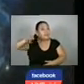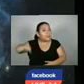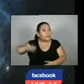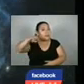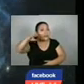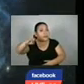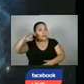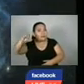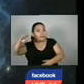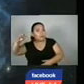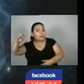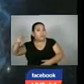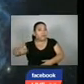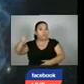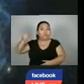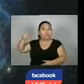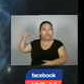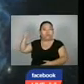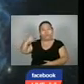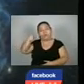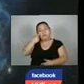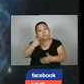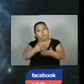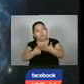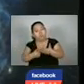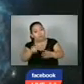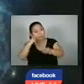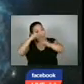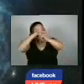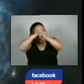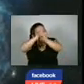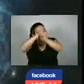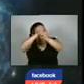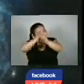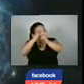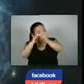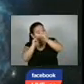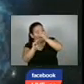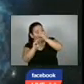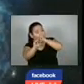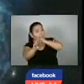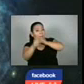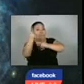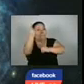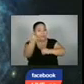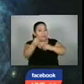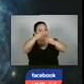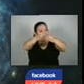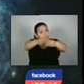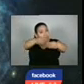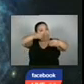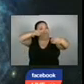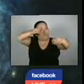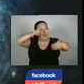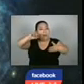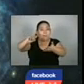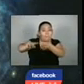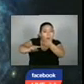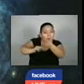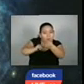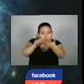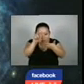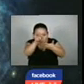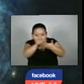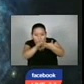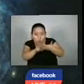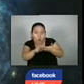13 mil millones de años. Gracias a esta imagen y al efecto del lente gravitacional, los investigadores podrán ver por primera vez detalles de